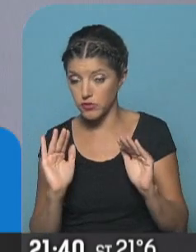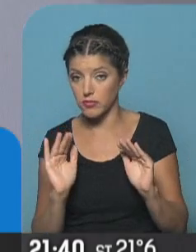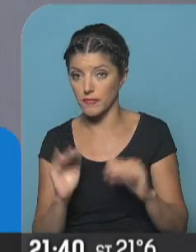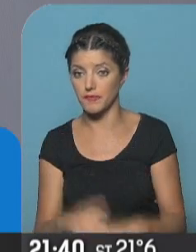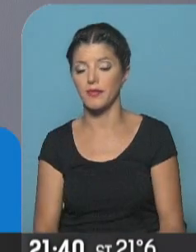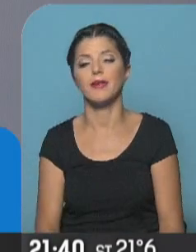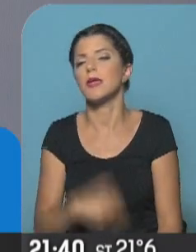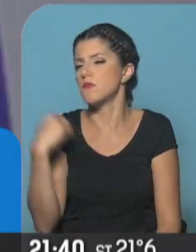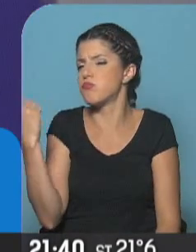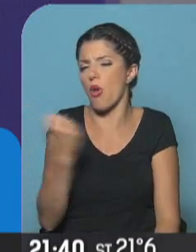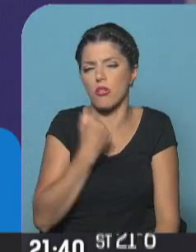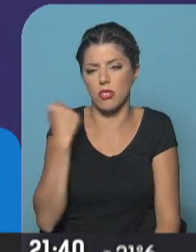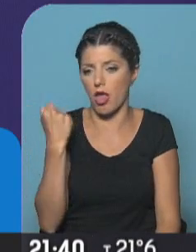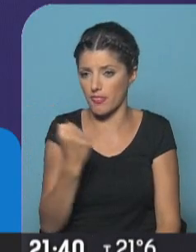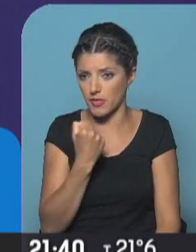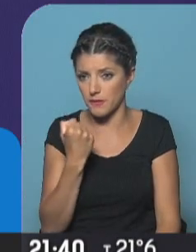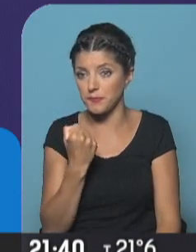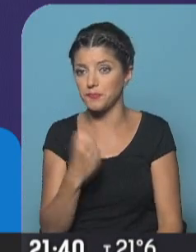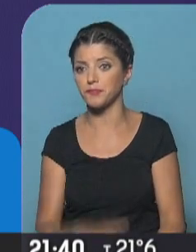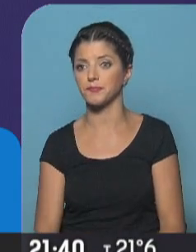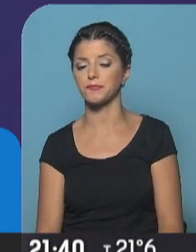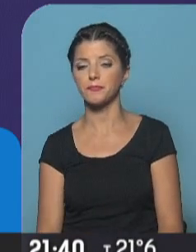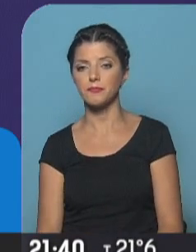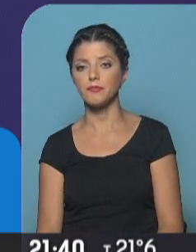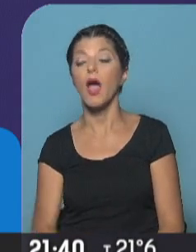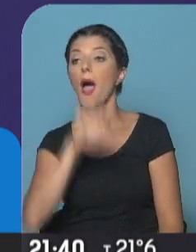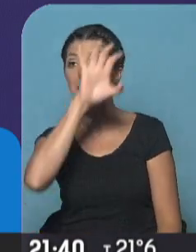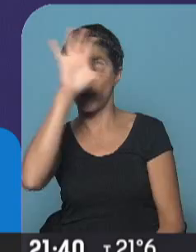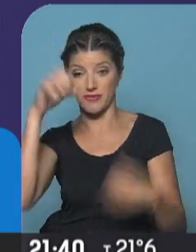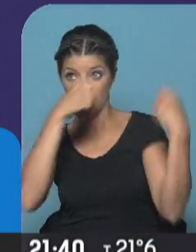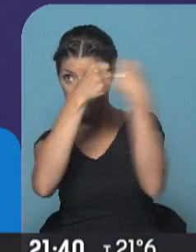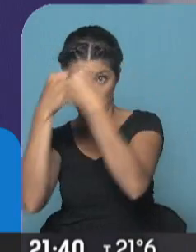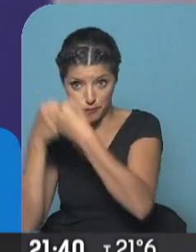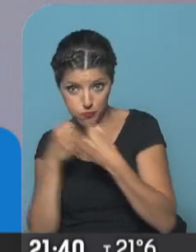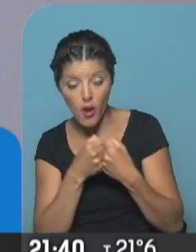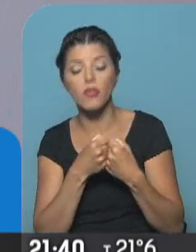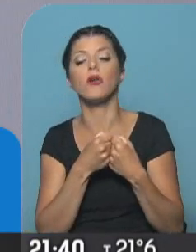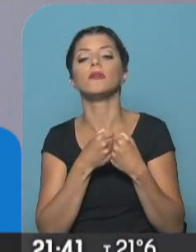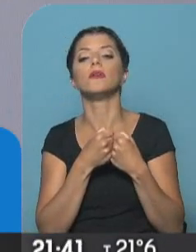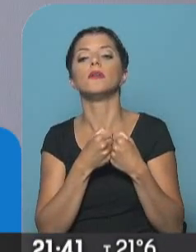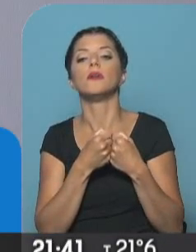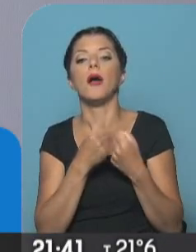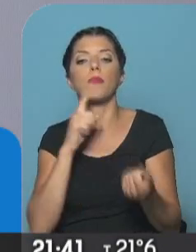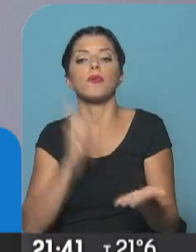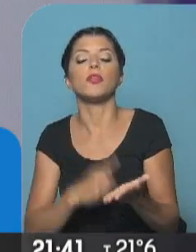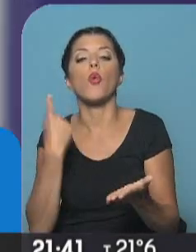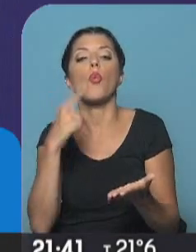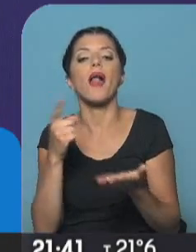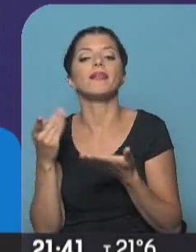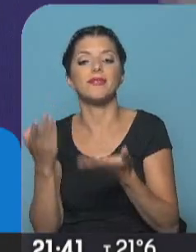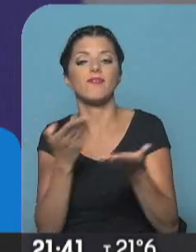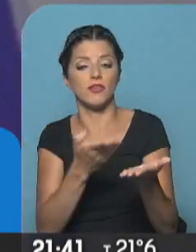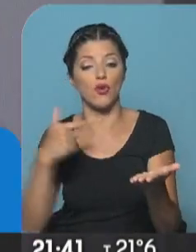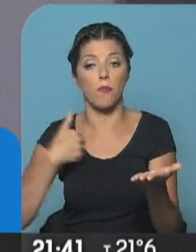es indispensable que en el acuerdo con las provincias se defina claramente cuáles son los servicios públicos que va a prestar